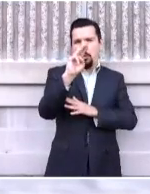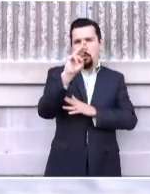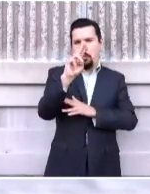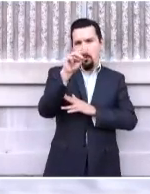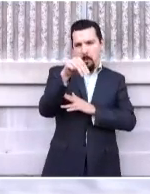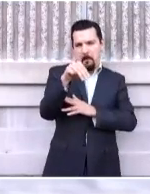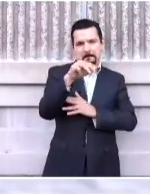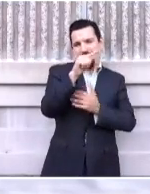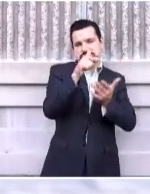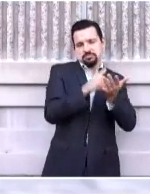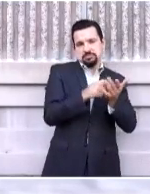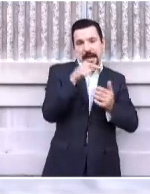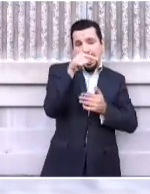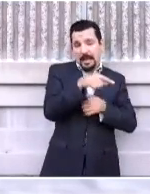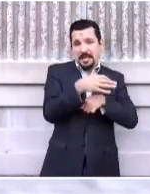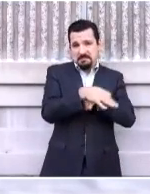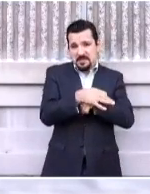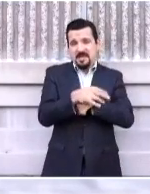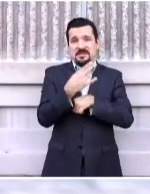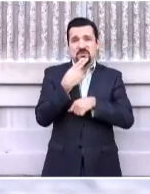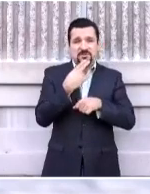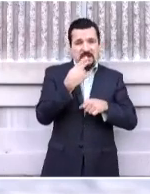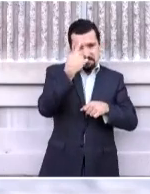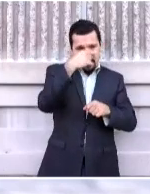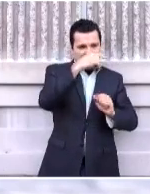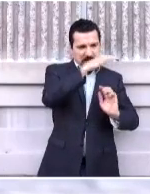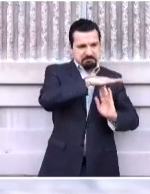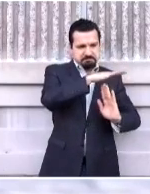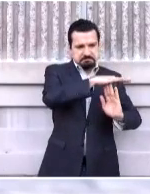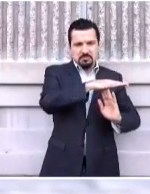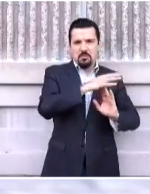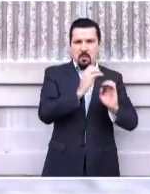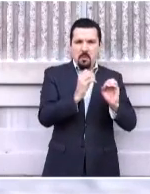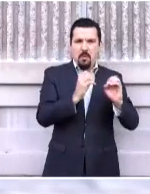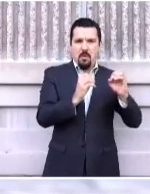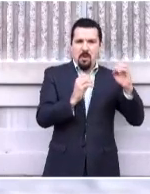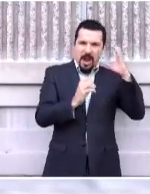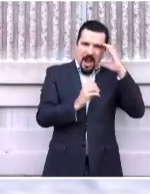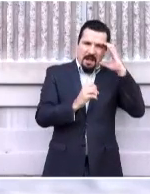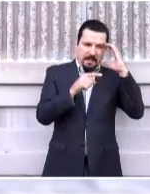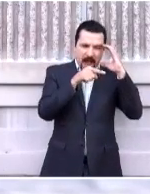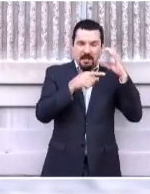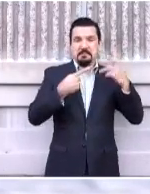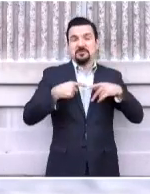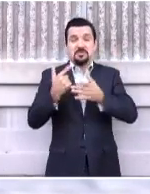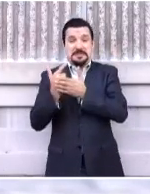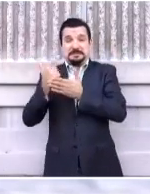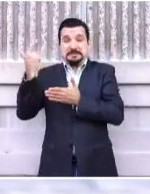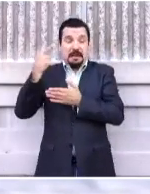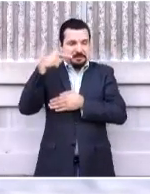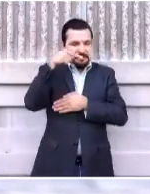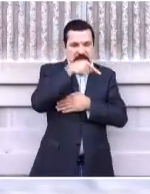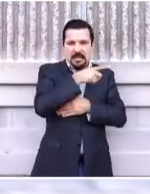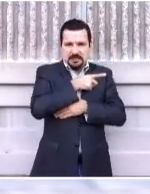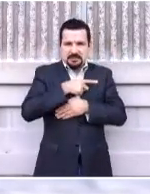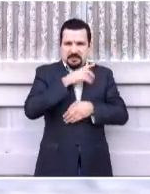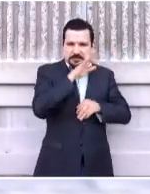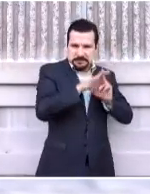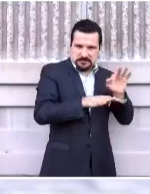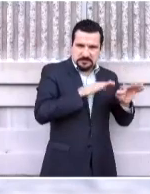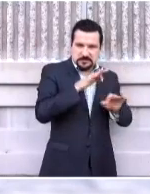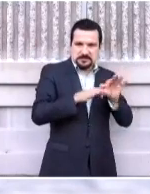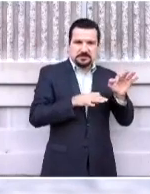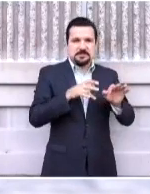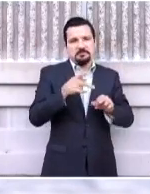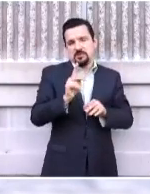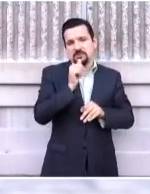vista técnico, pero también desde el mejor punto de vista normativo. Es decir, que sea claro,